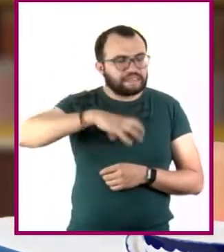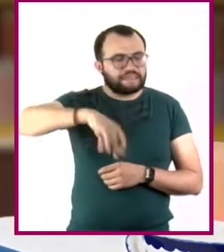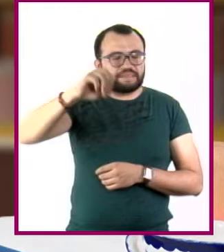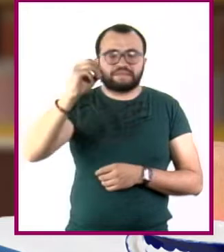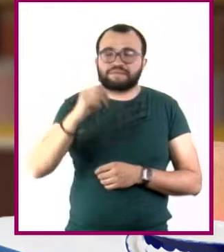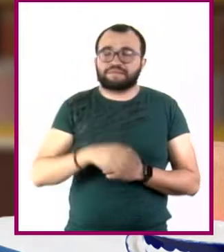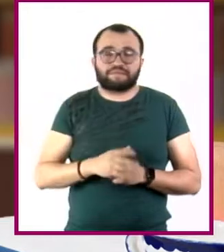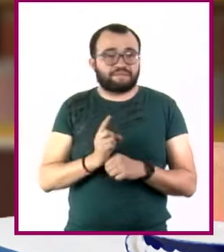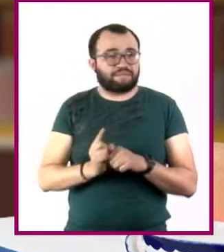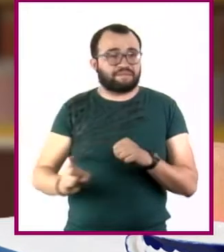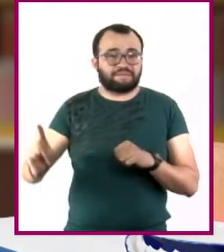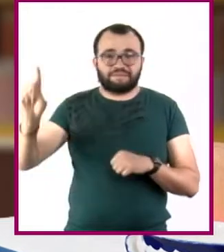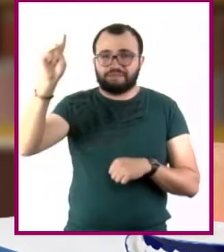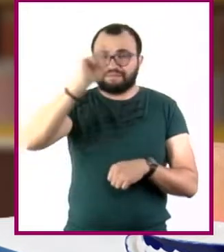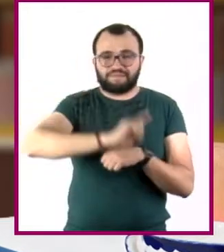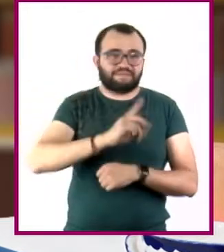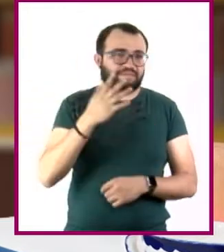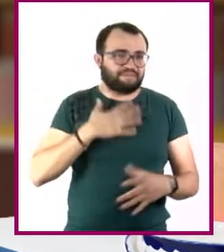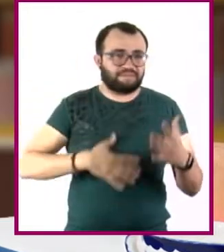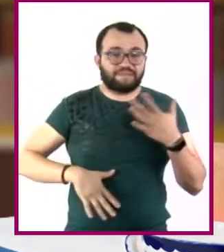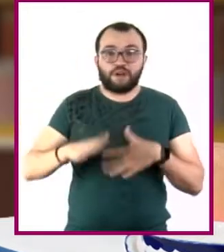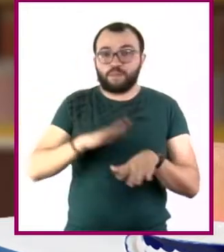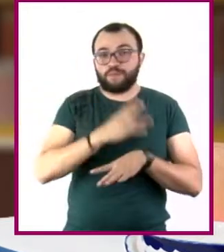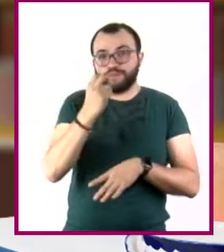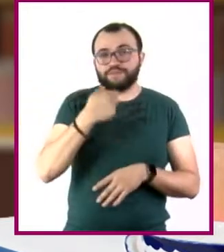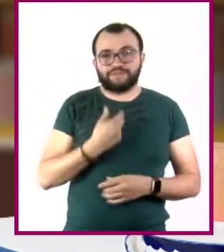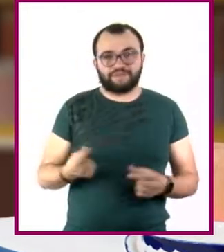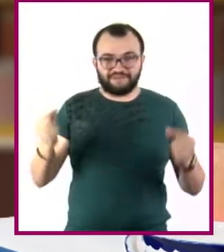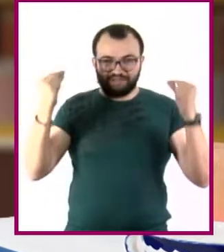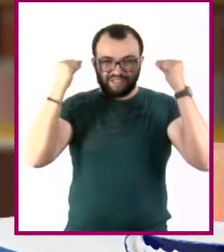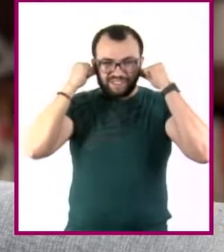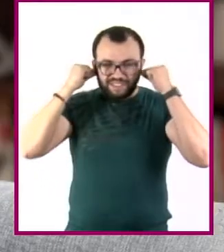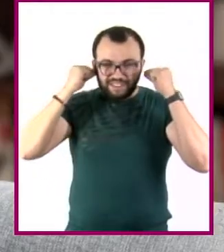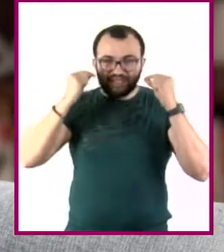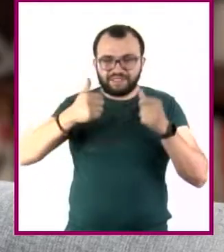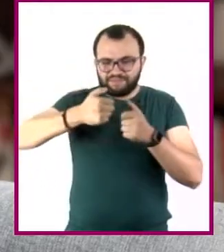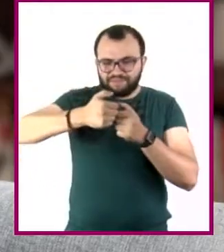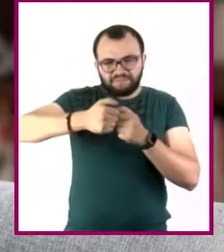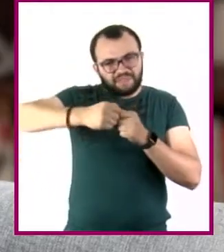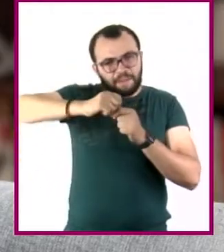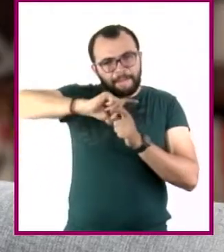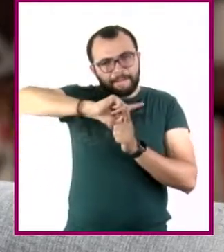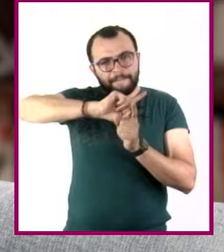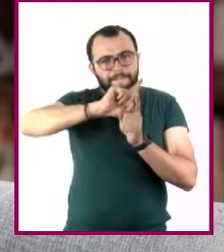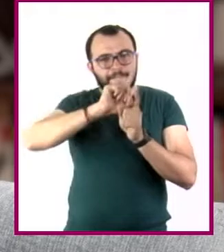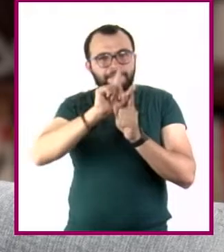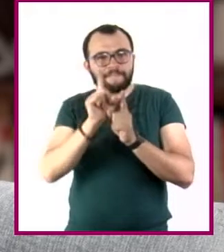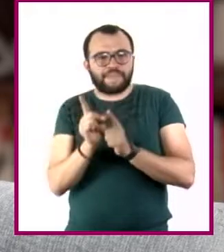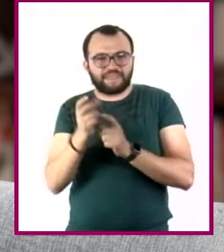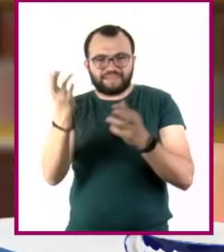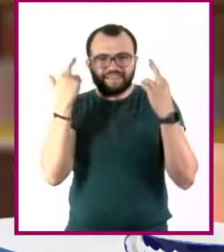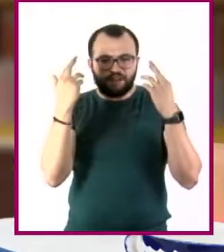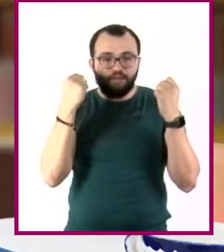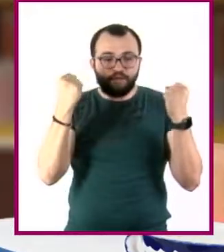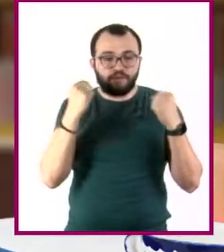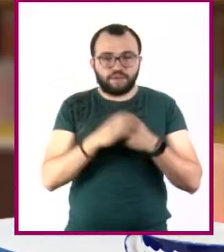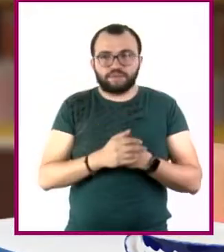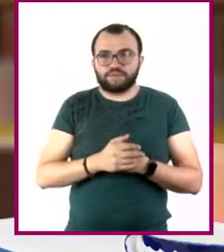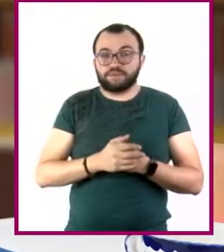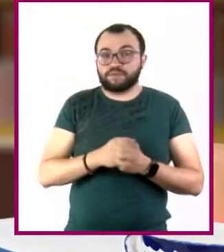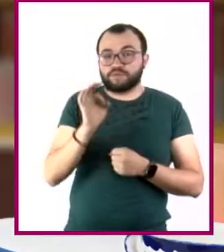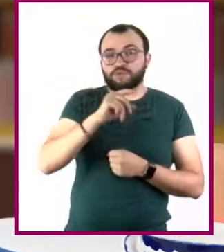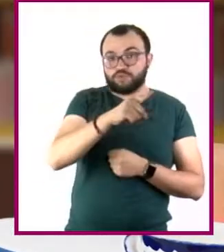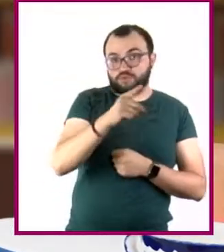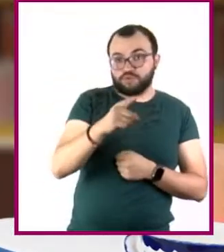todo el santo día. Por eso me ponía los audífonos a todo volumen. ¿Y a poco dejaba de ladrar porque no lo escucharas? Pues